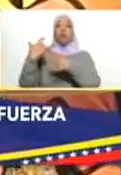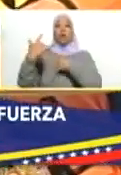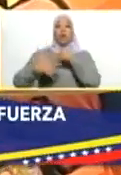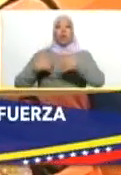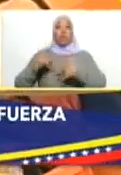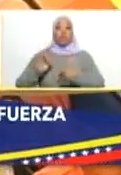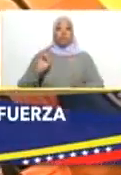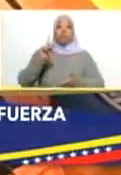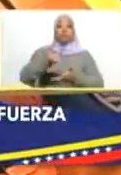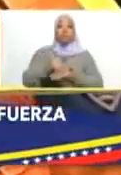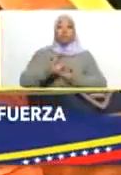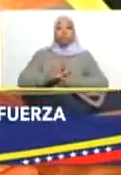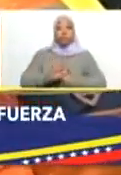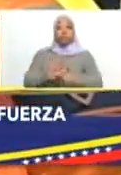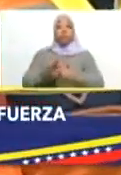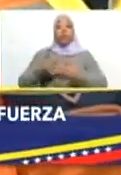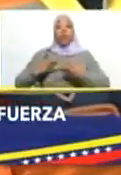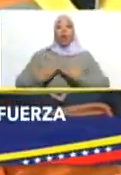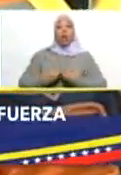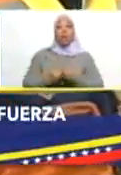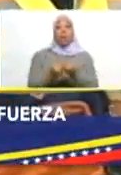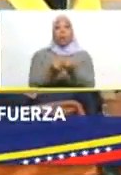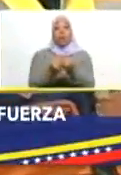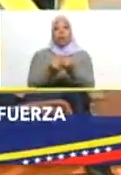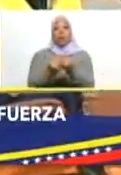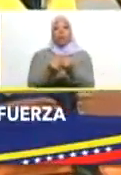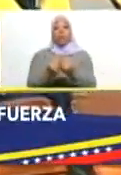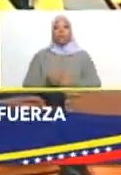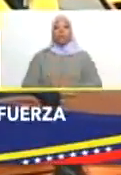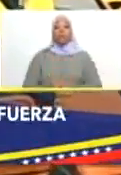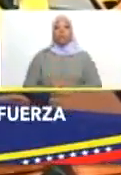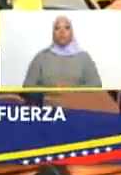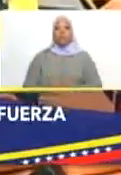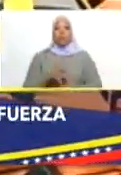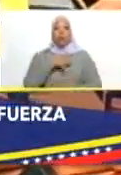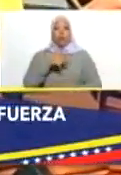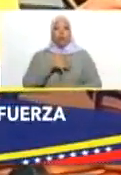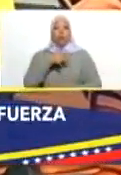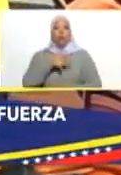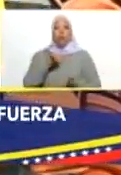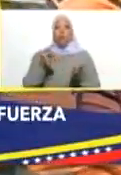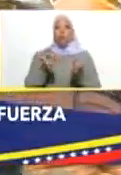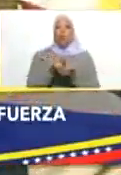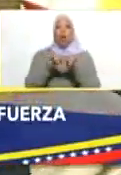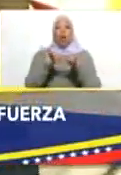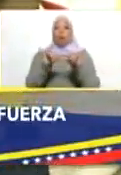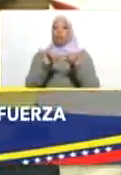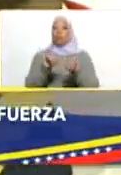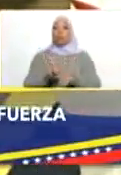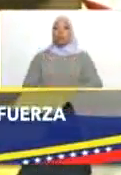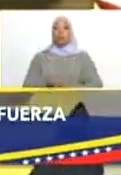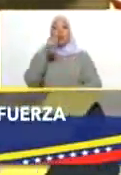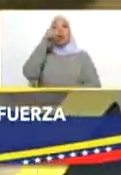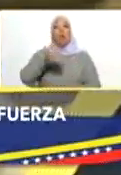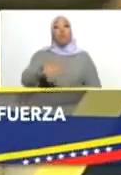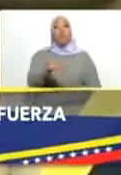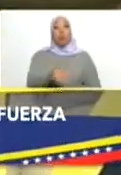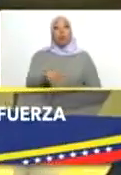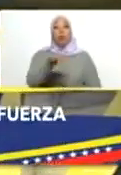para acompañar en su dolor a los pueblos